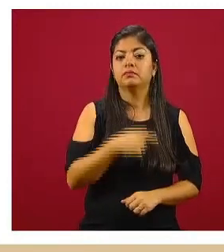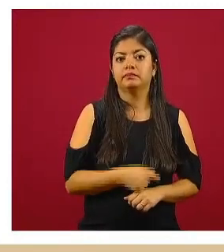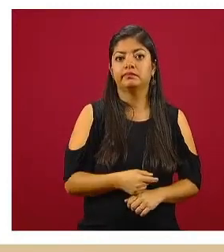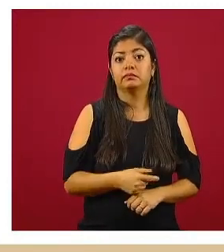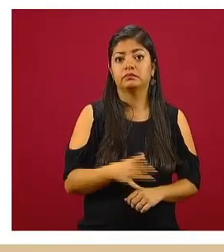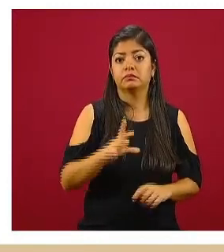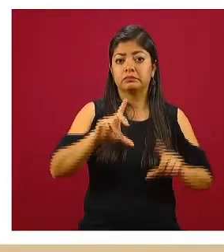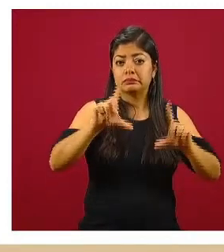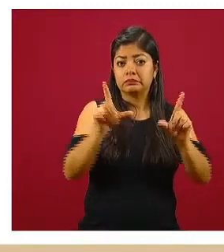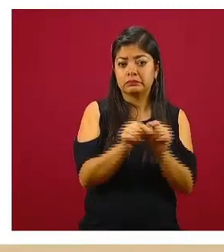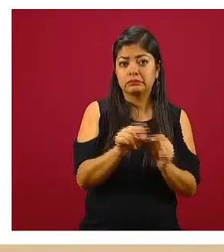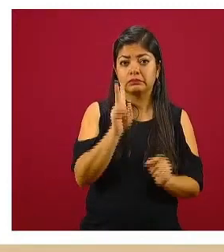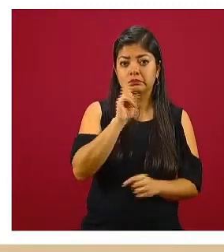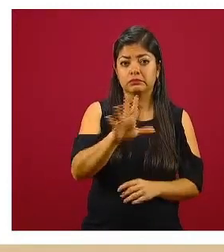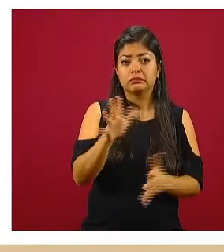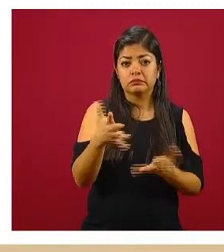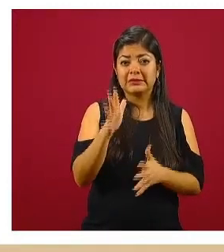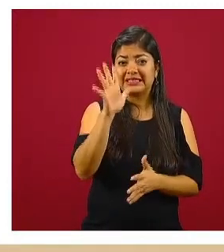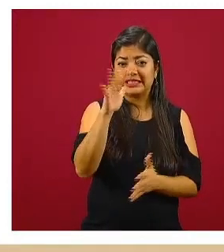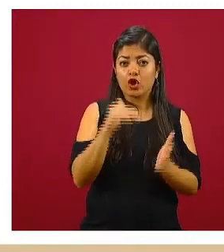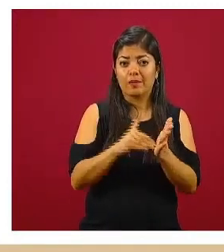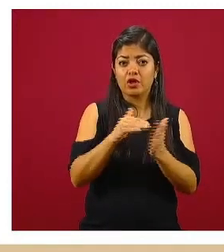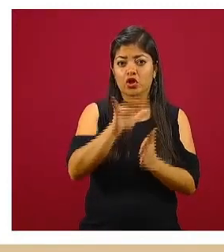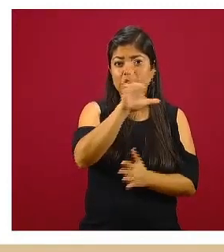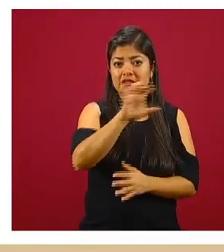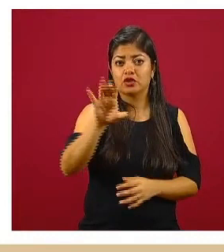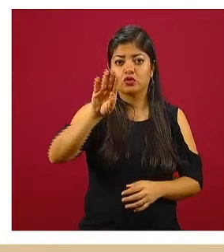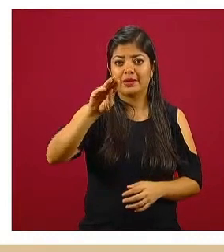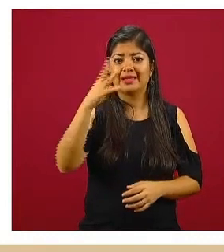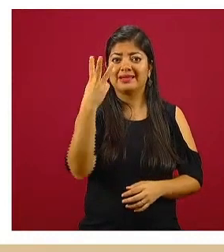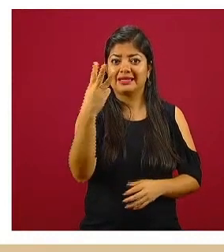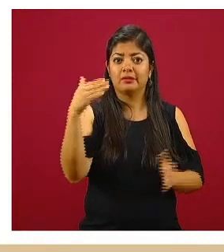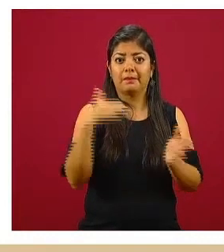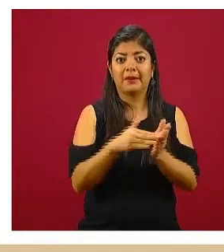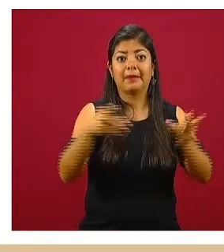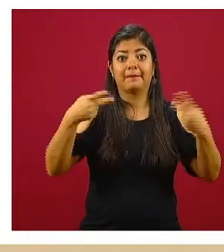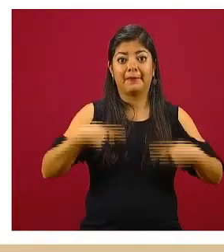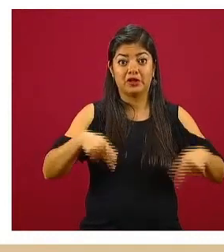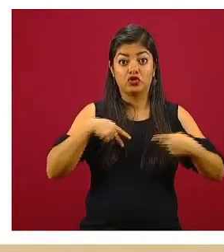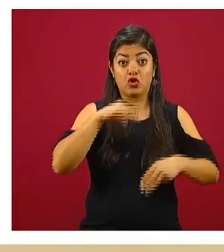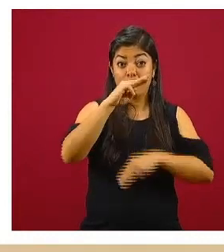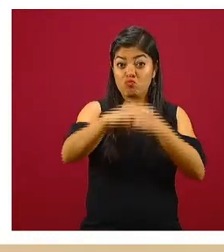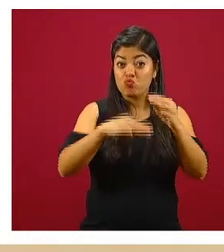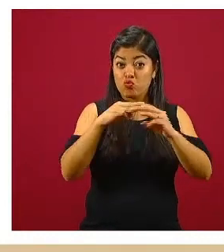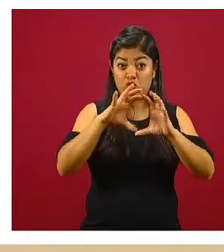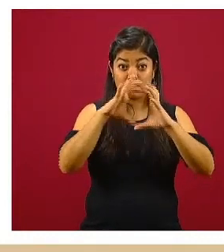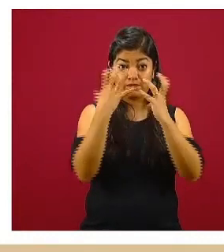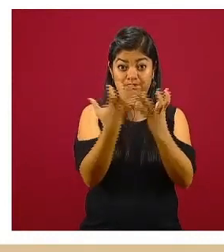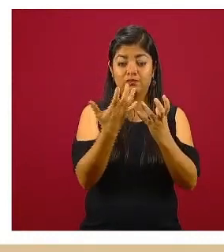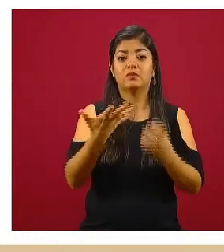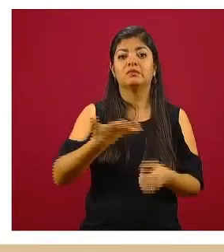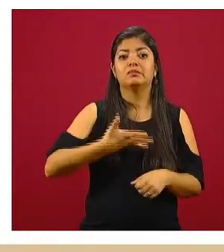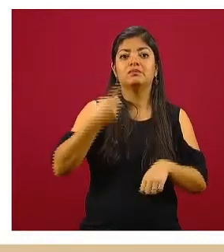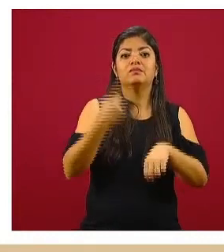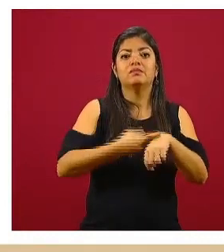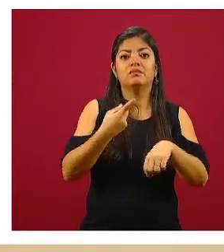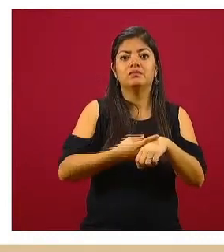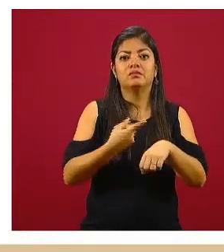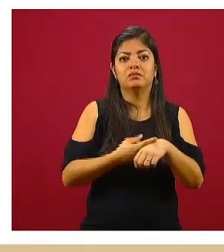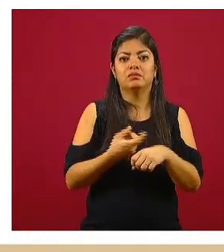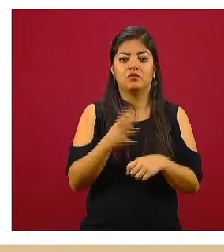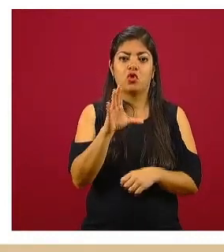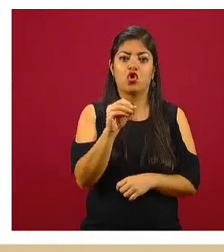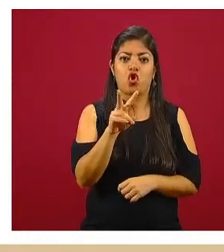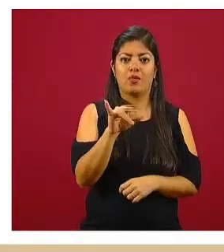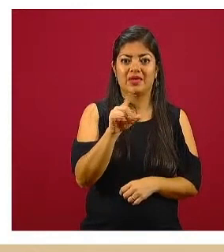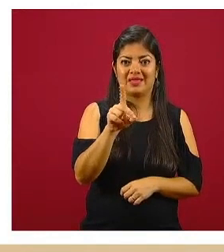en síntesis que más de 5.593.000 personas en el mundo han tenido COVID desde que